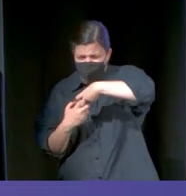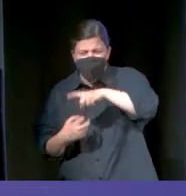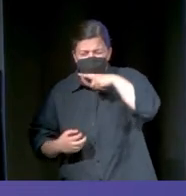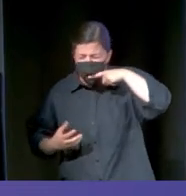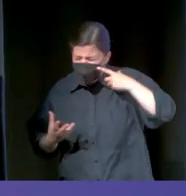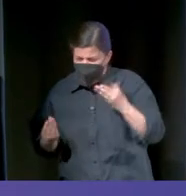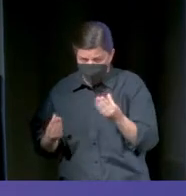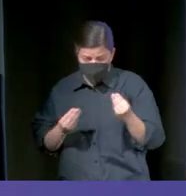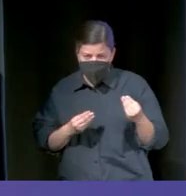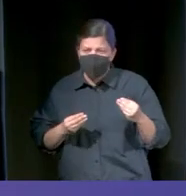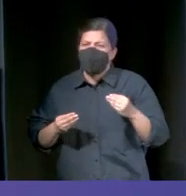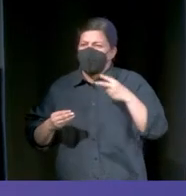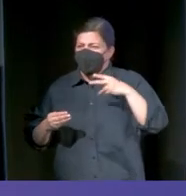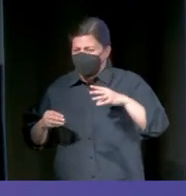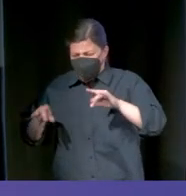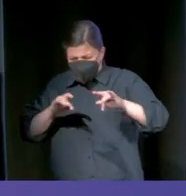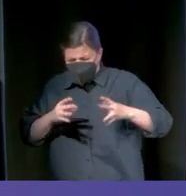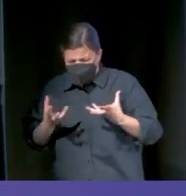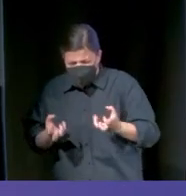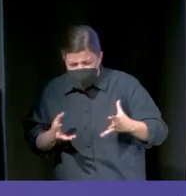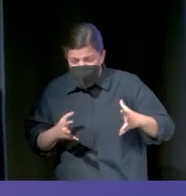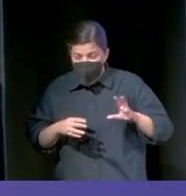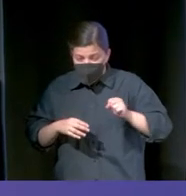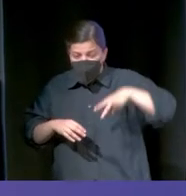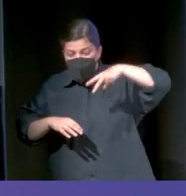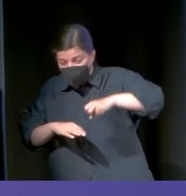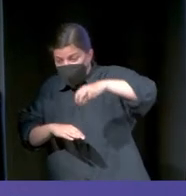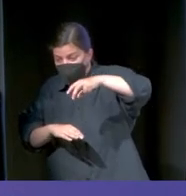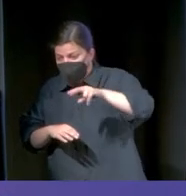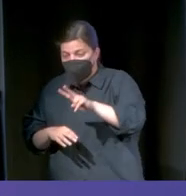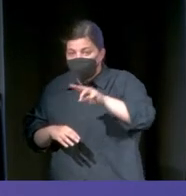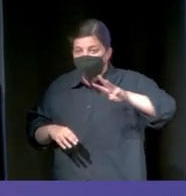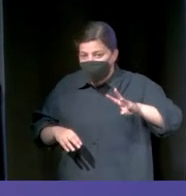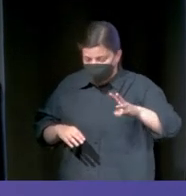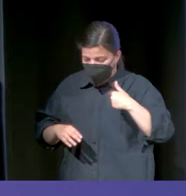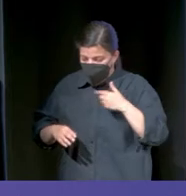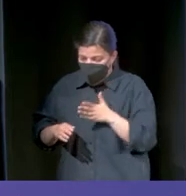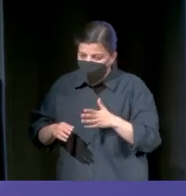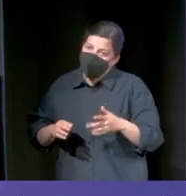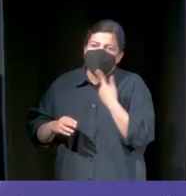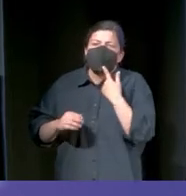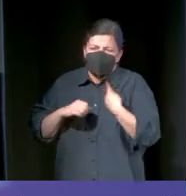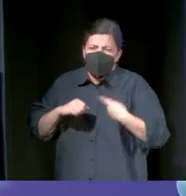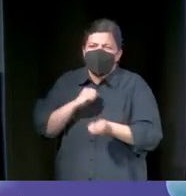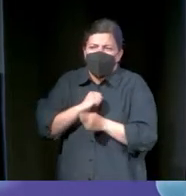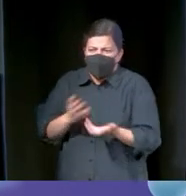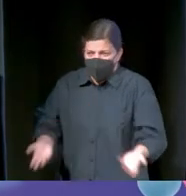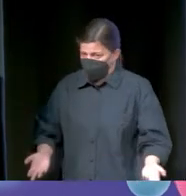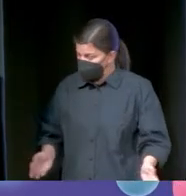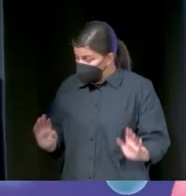llena de barro me salté dos o tres obstáculos cruzando por un sitio que por lo visto que había hecho trampa dice